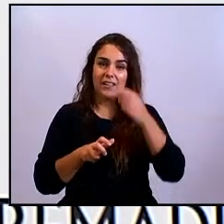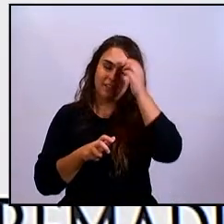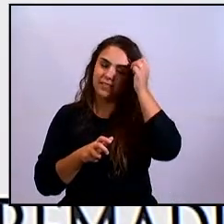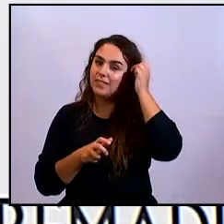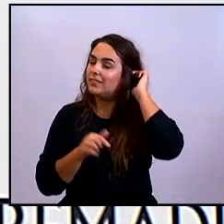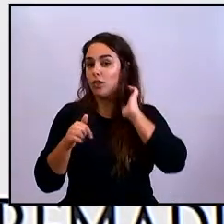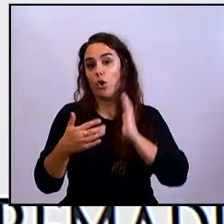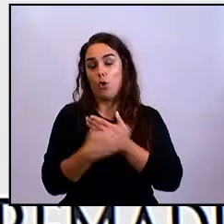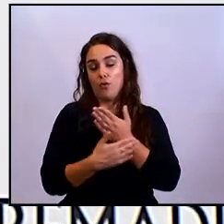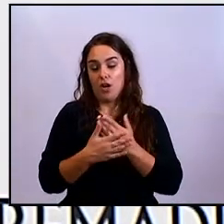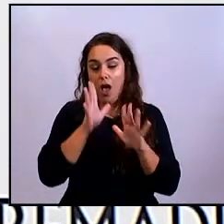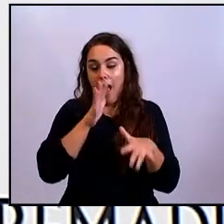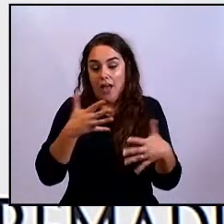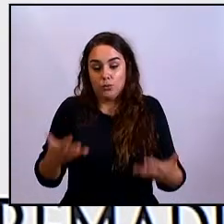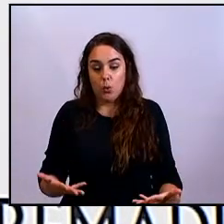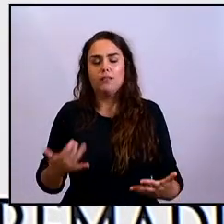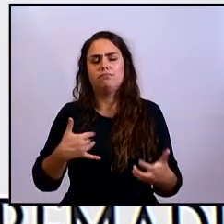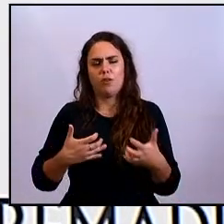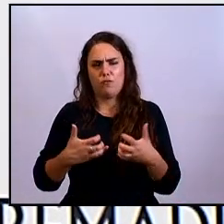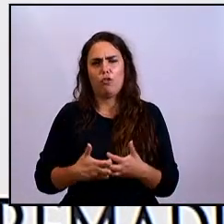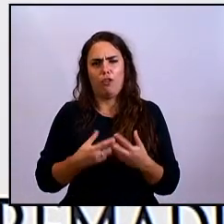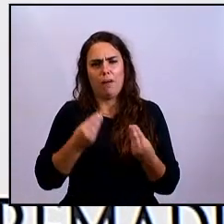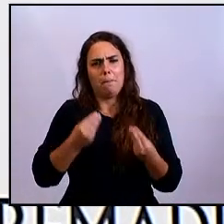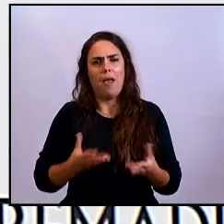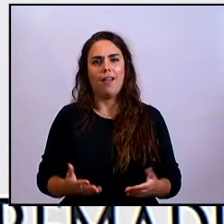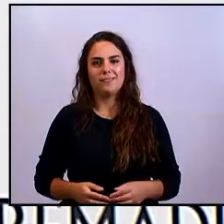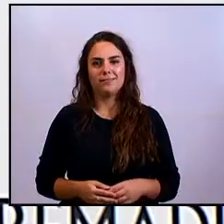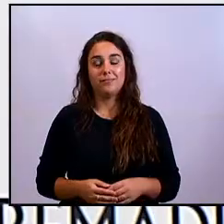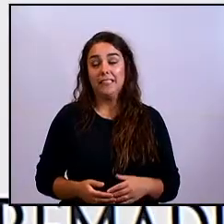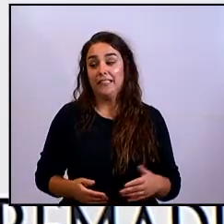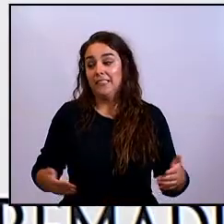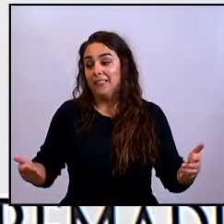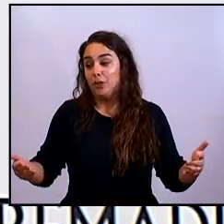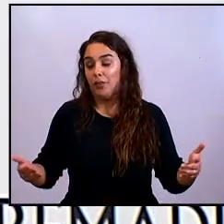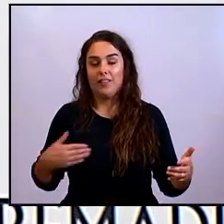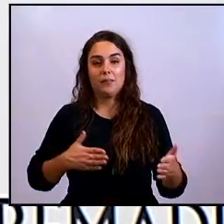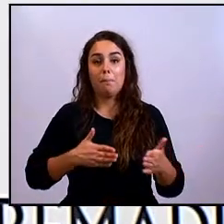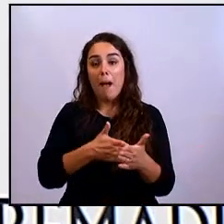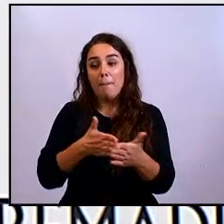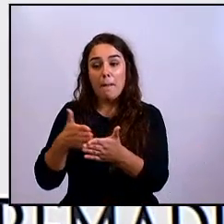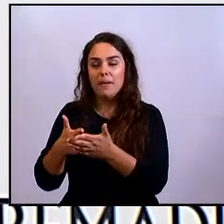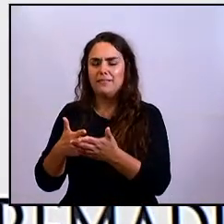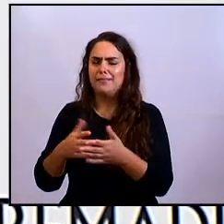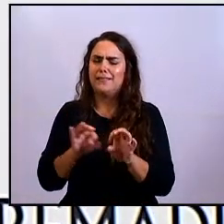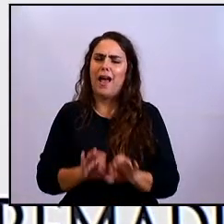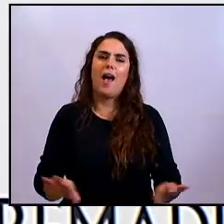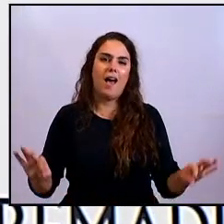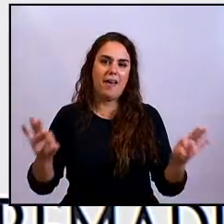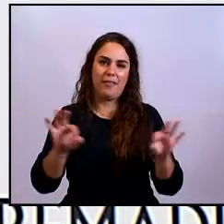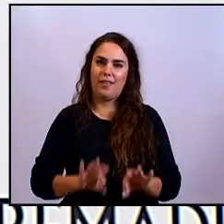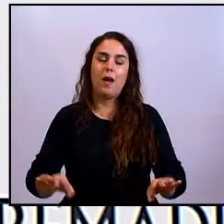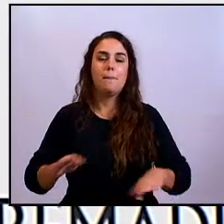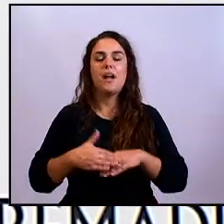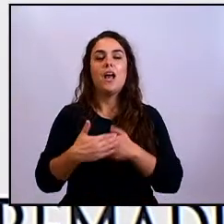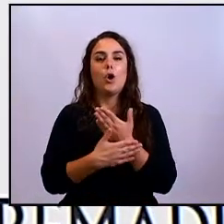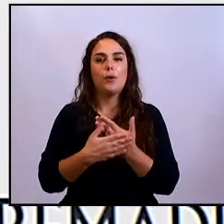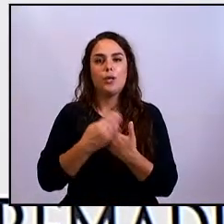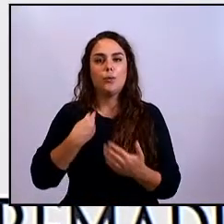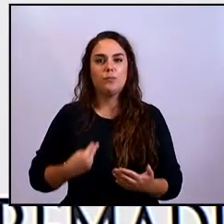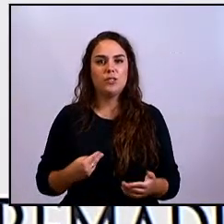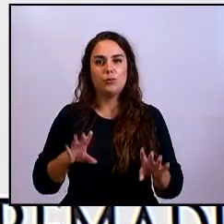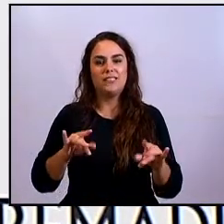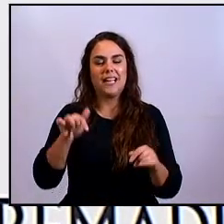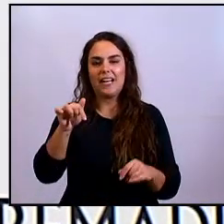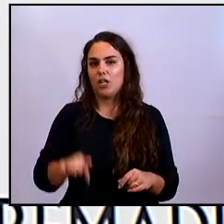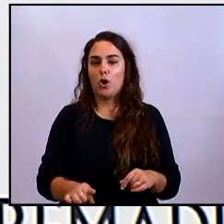este Gobierno está funcionando y nada debe interponerse en el camino de este Gobierno, de esta región,